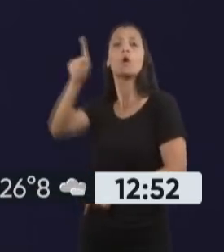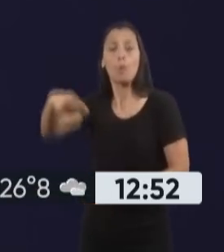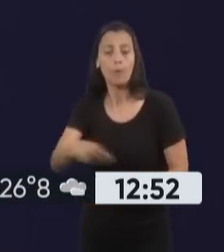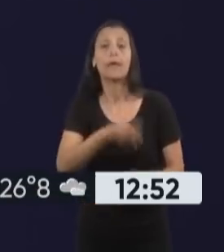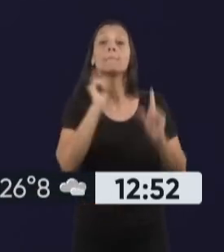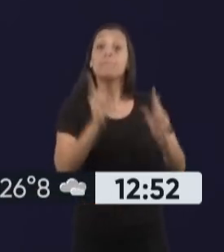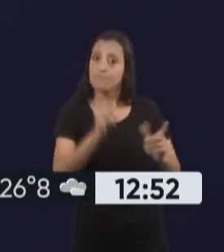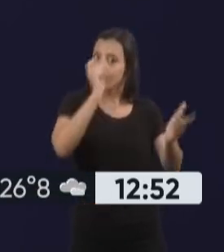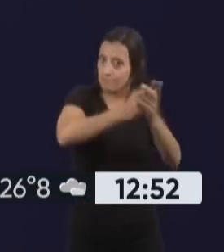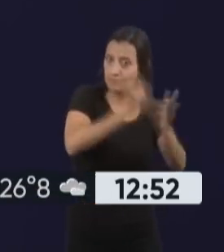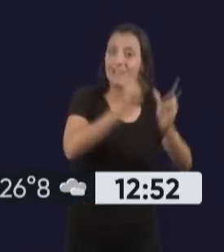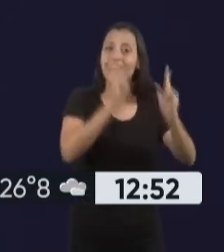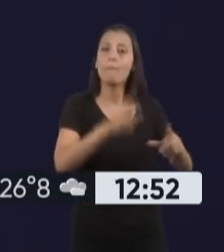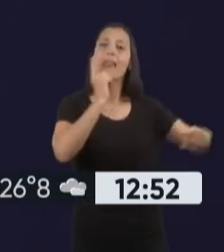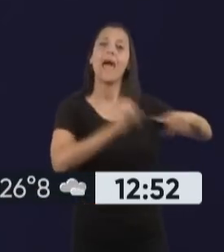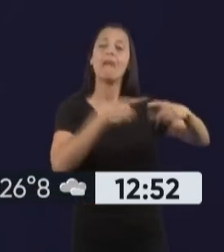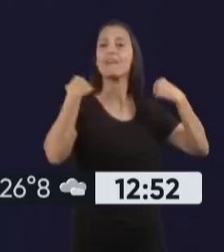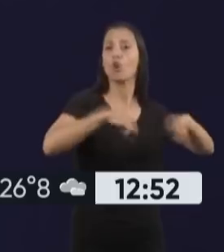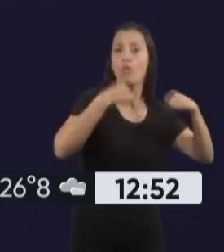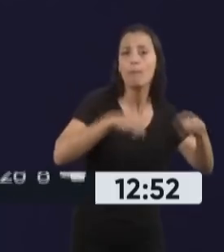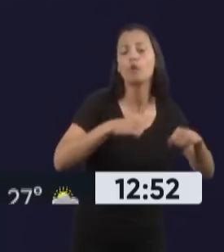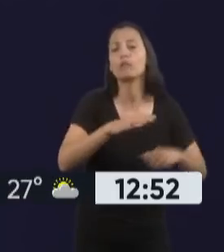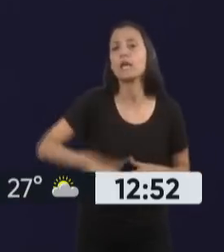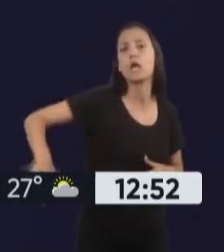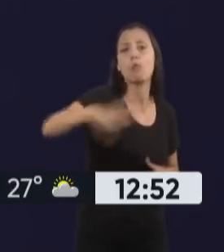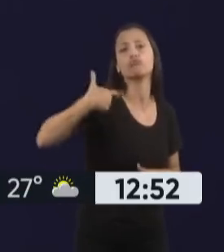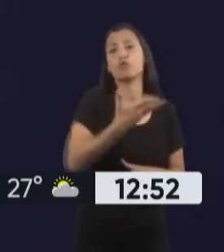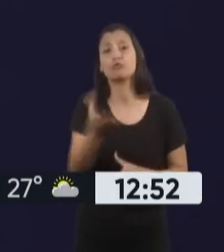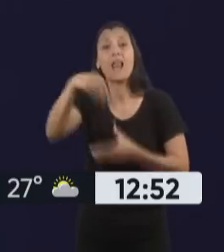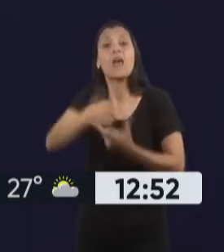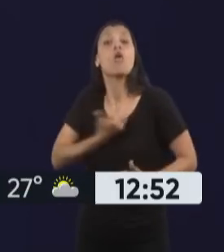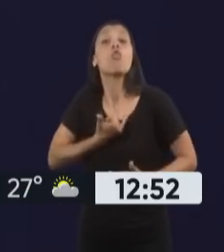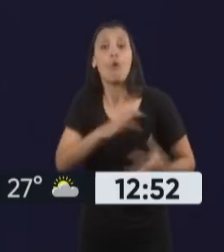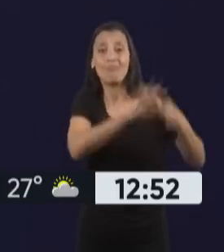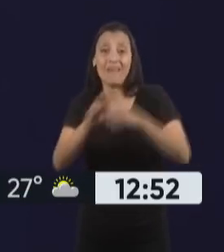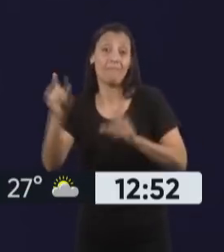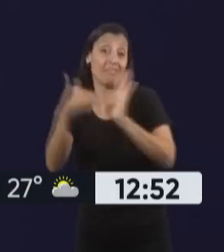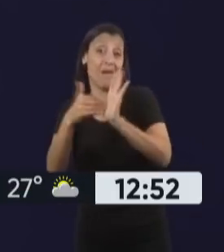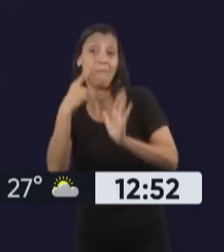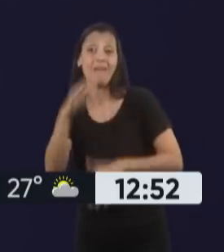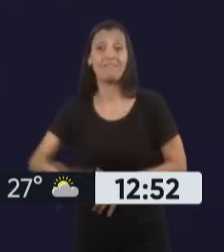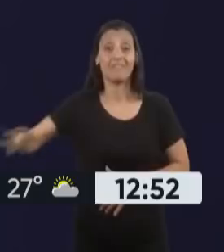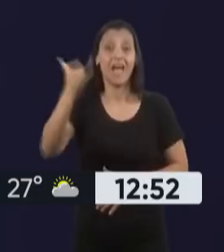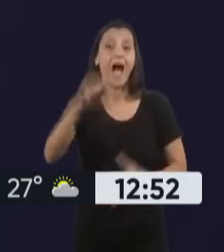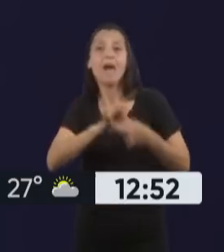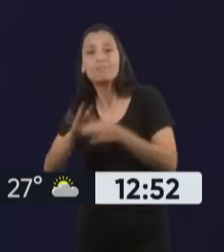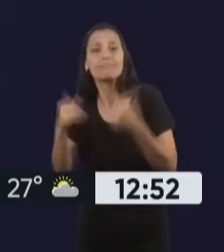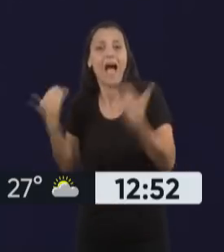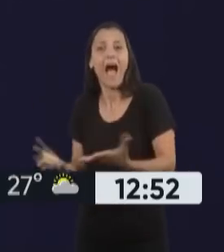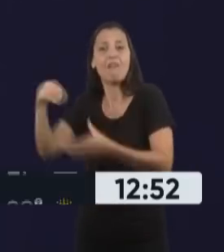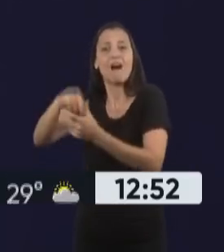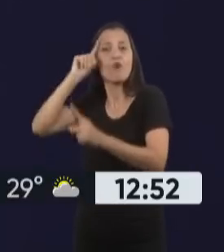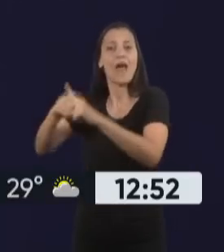financió eventos deportivos y sociales en los distritos que políticamente estaban alineados con el gobierno anterior o con los funcionarios de la